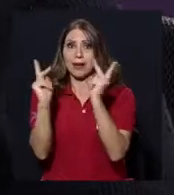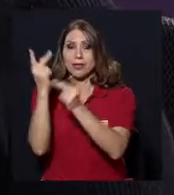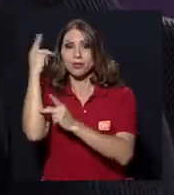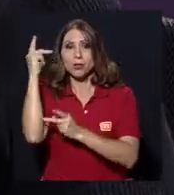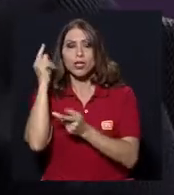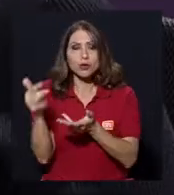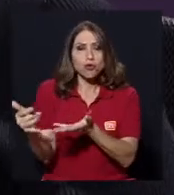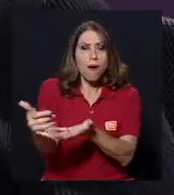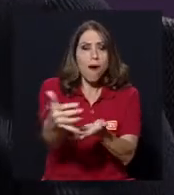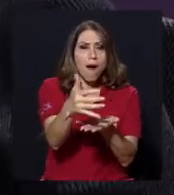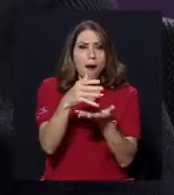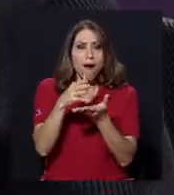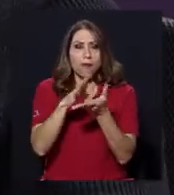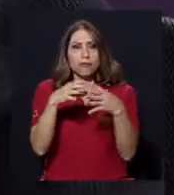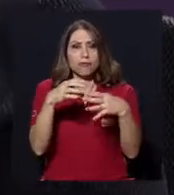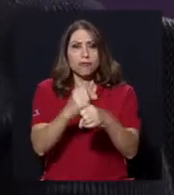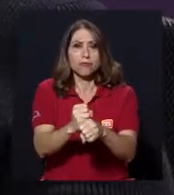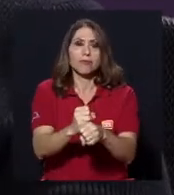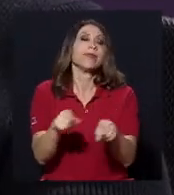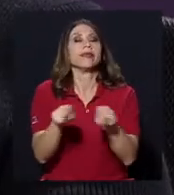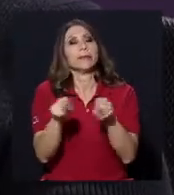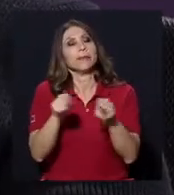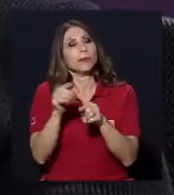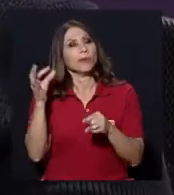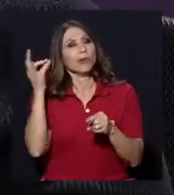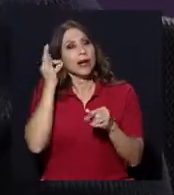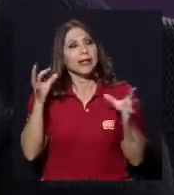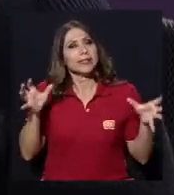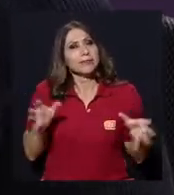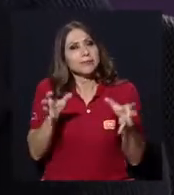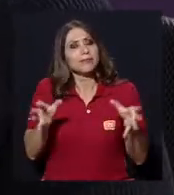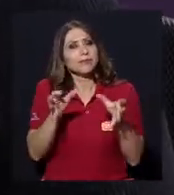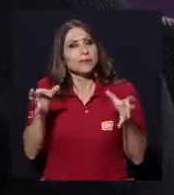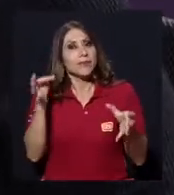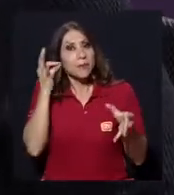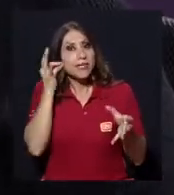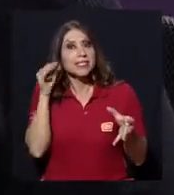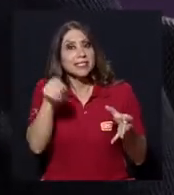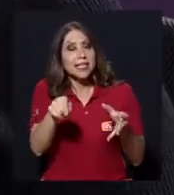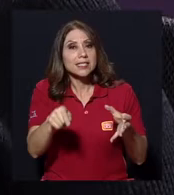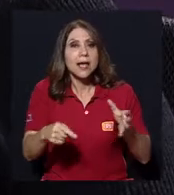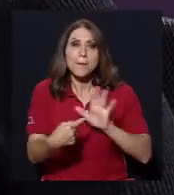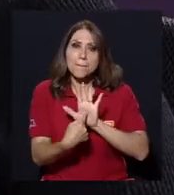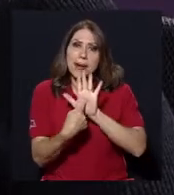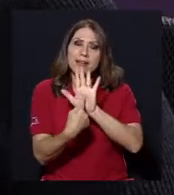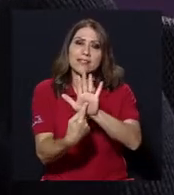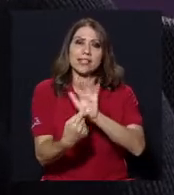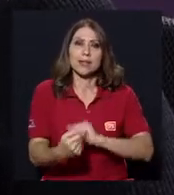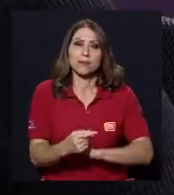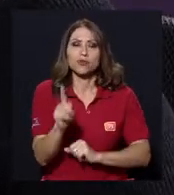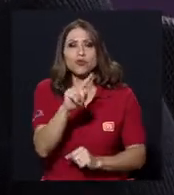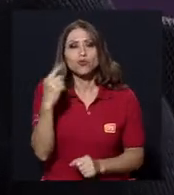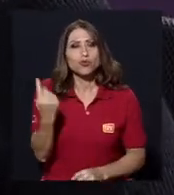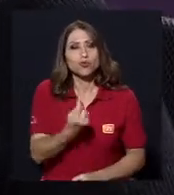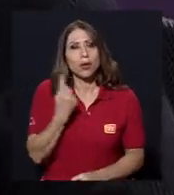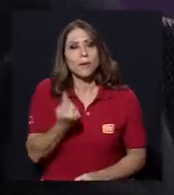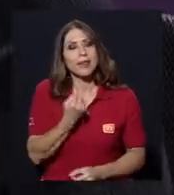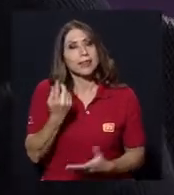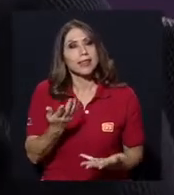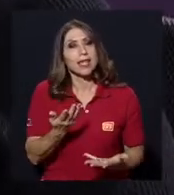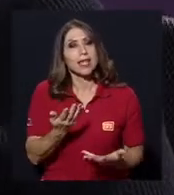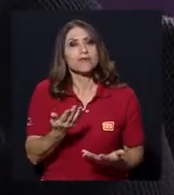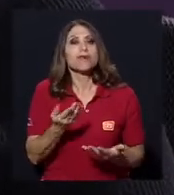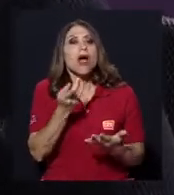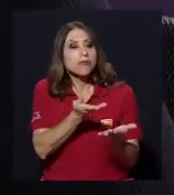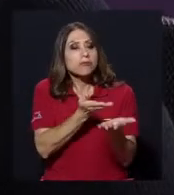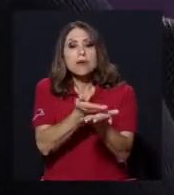que las mujeres, las feministas, nos manifestáramos, es decir, que planteáramos no solamente a los candidatos, sino frente a